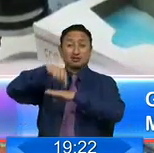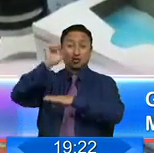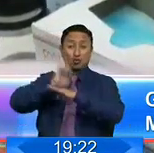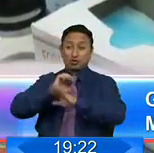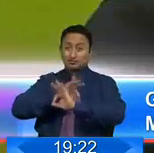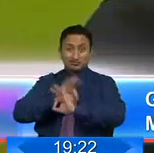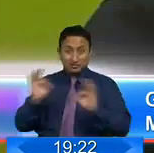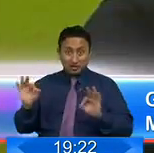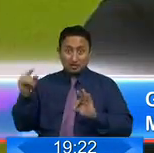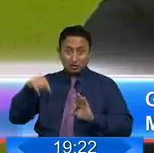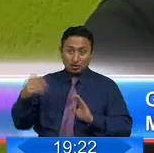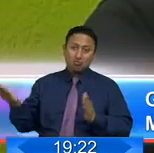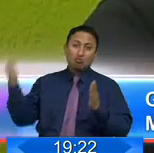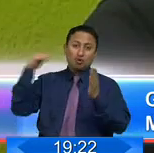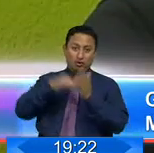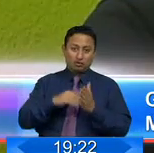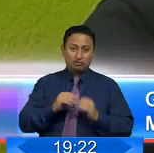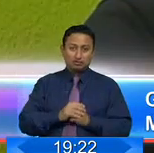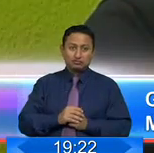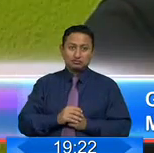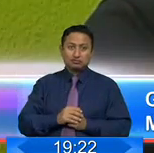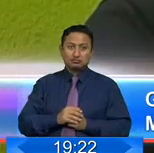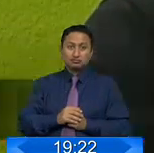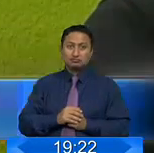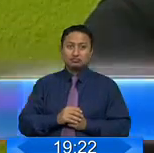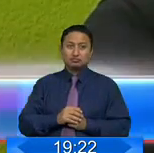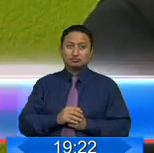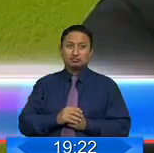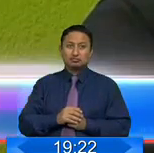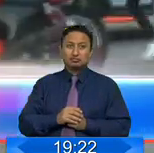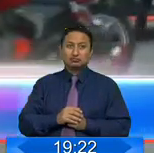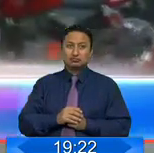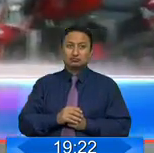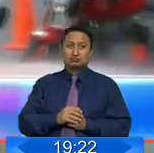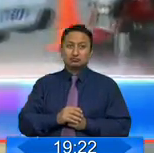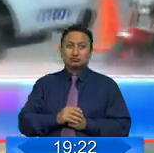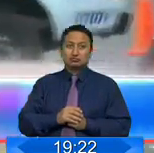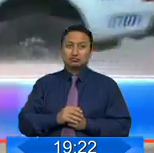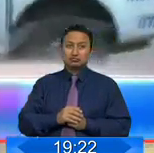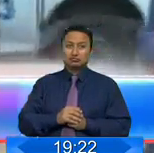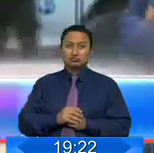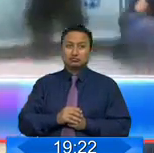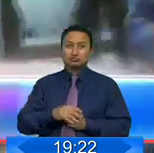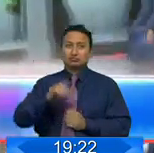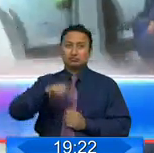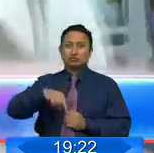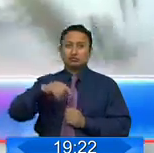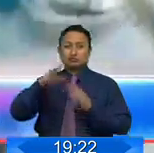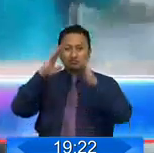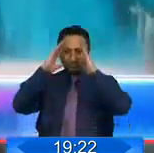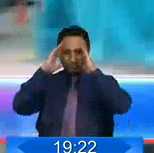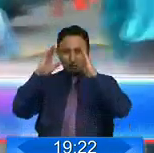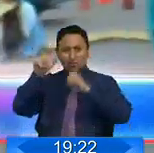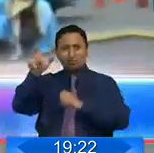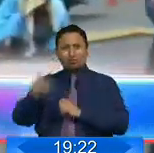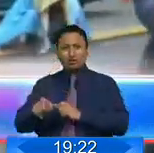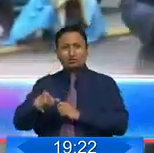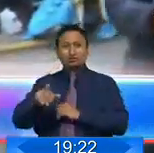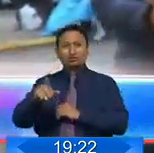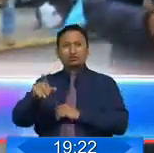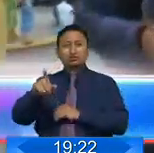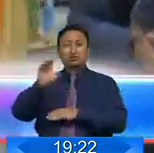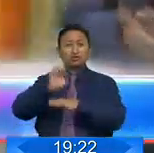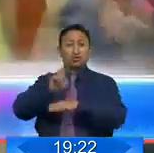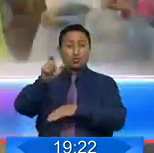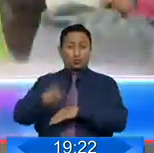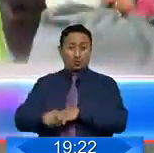erradicado. Vamos a movilizar recursos, con lo cual podemos garantizar la atención tanto de los ciudadanos de la provincia